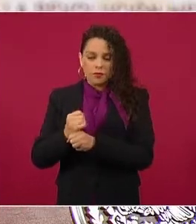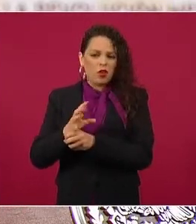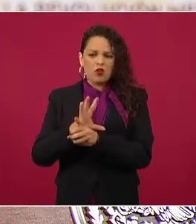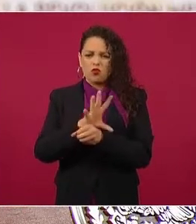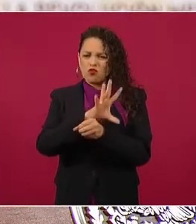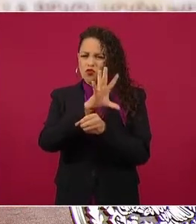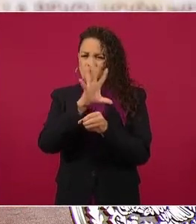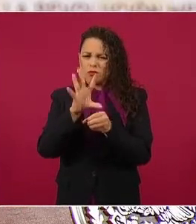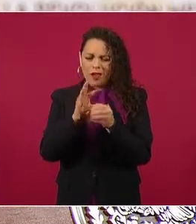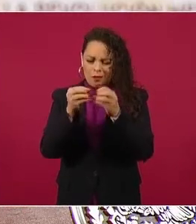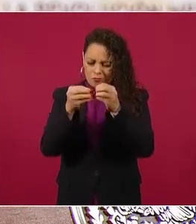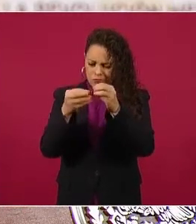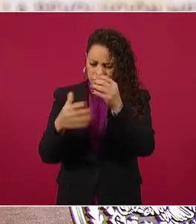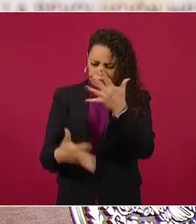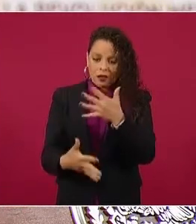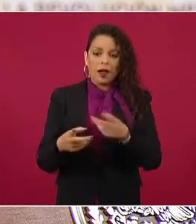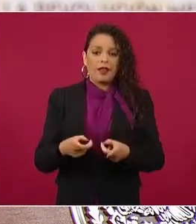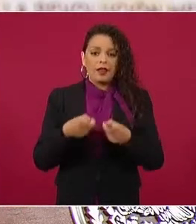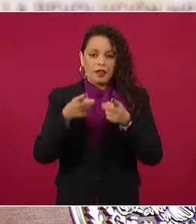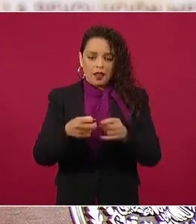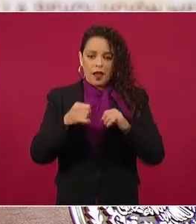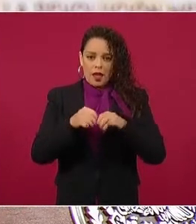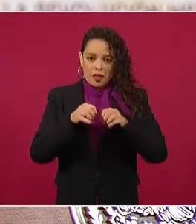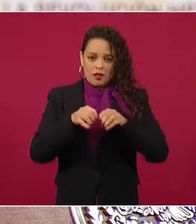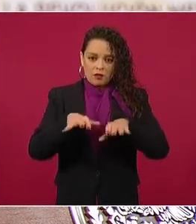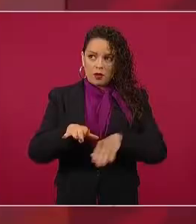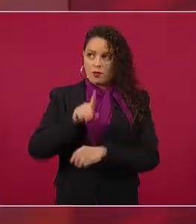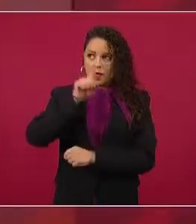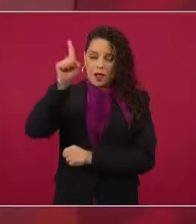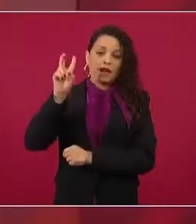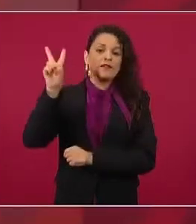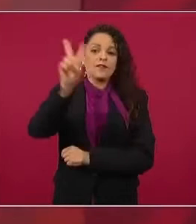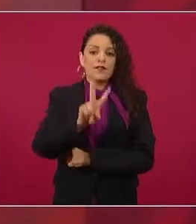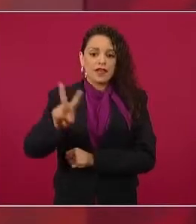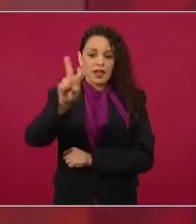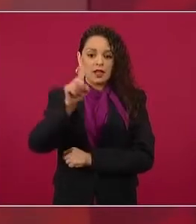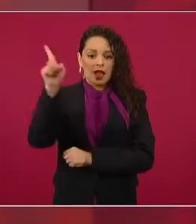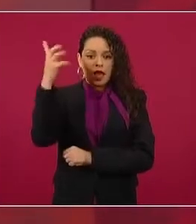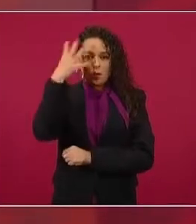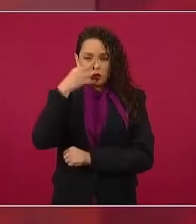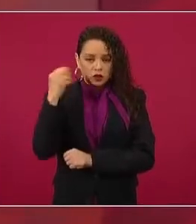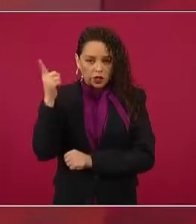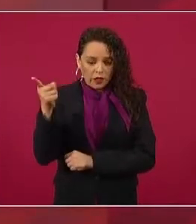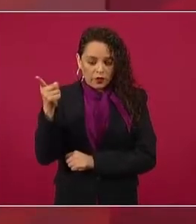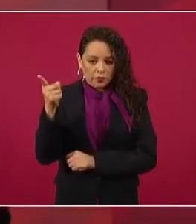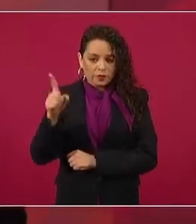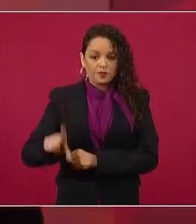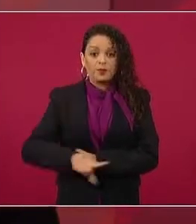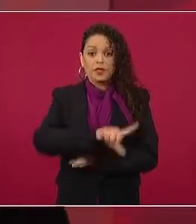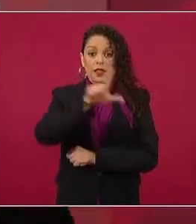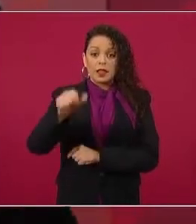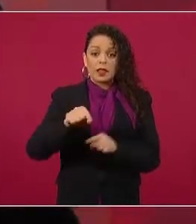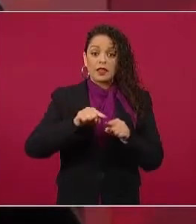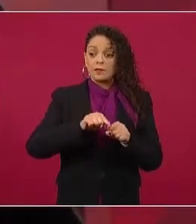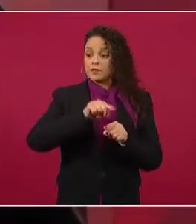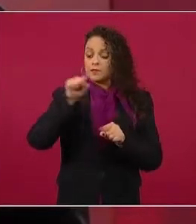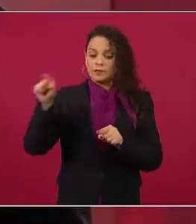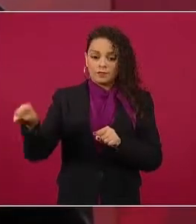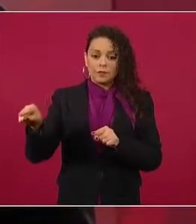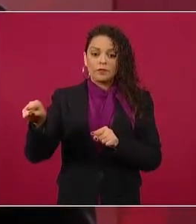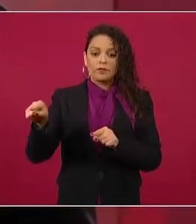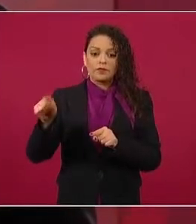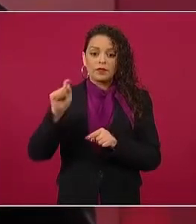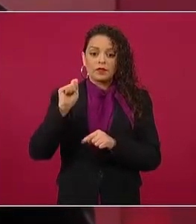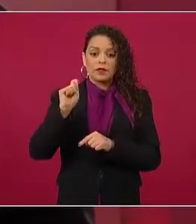ampliamente. Esto en Hermosillo el viernes. Y luego nos vamos en efecto a Yécora.